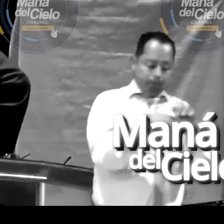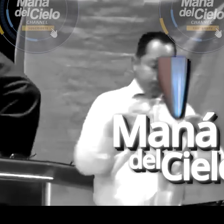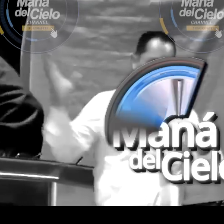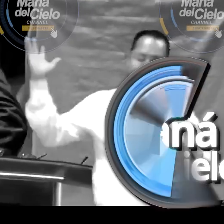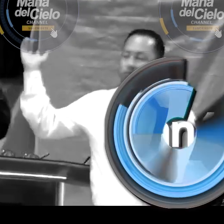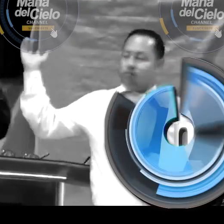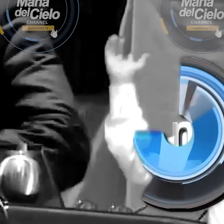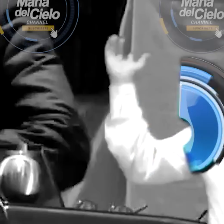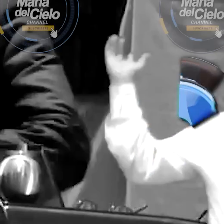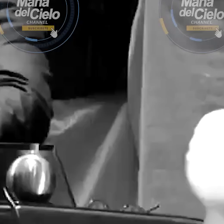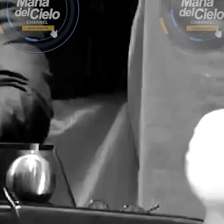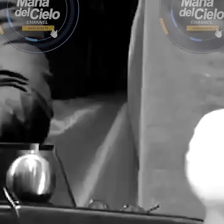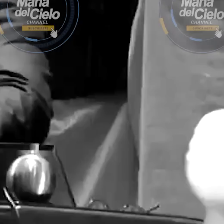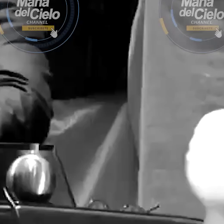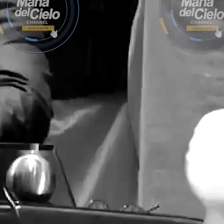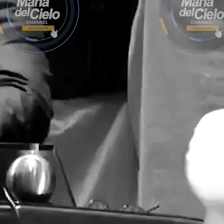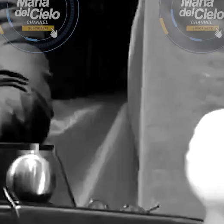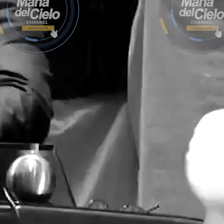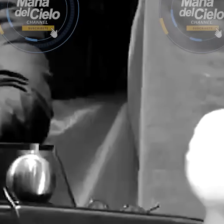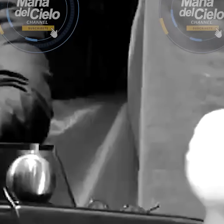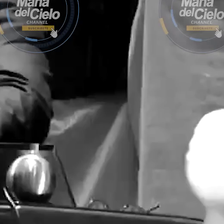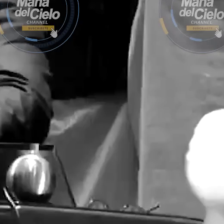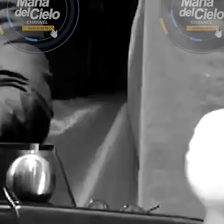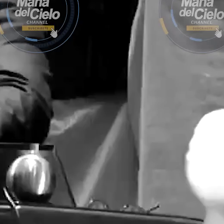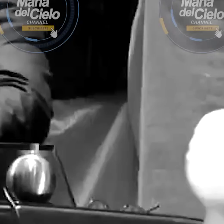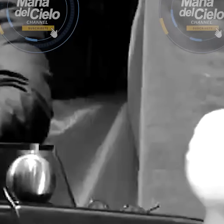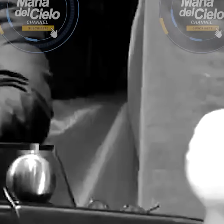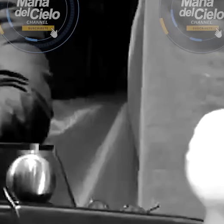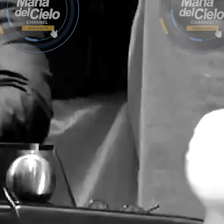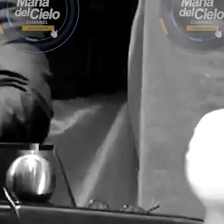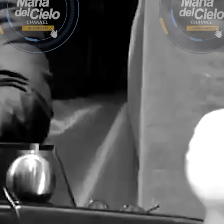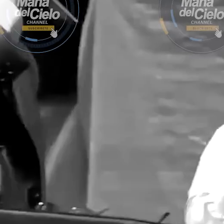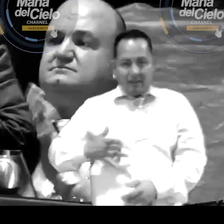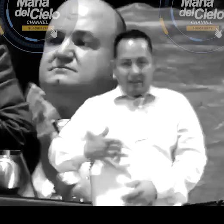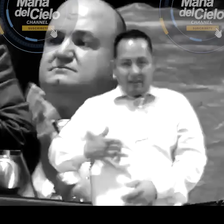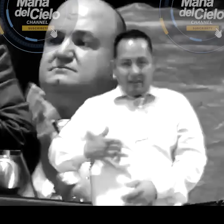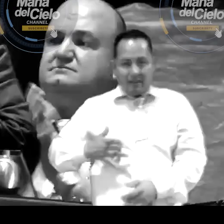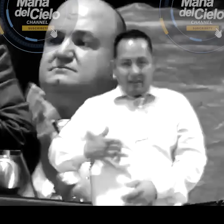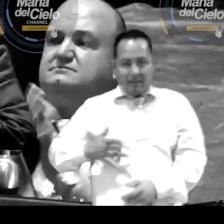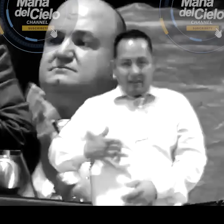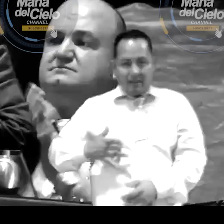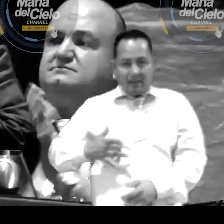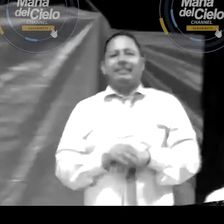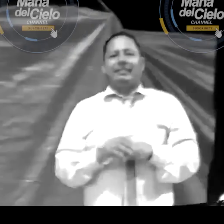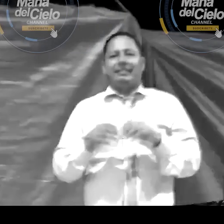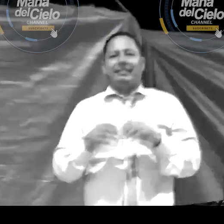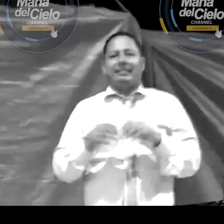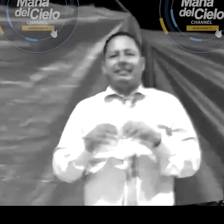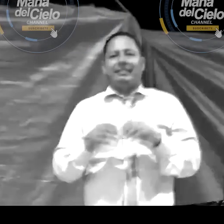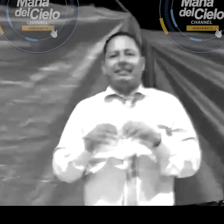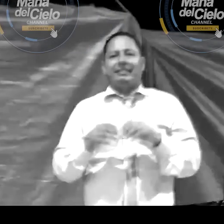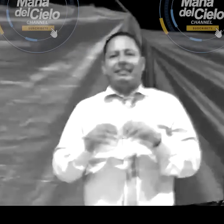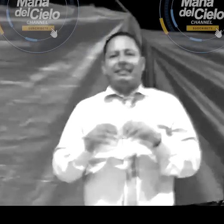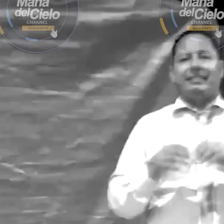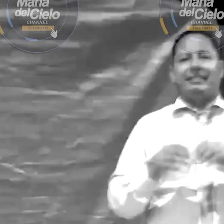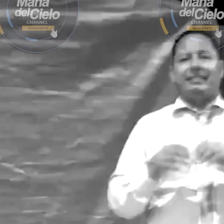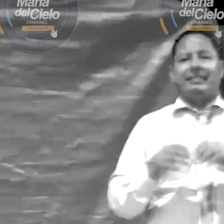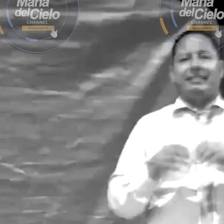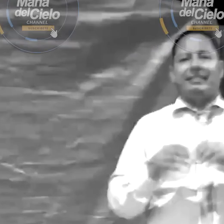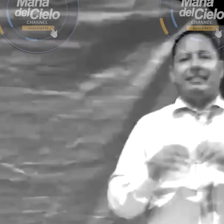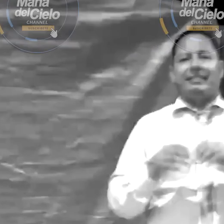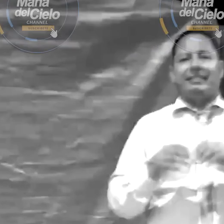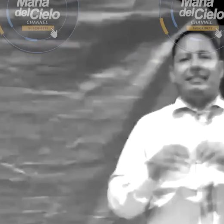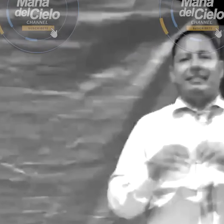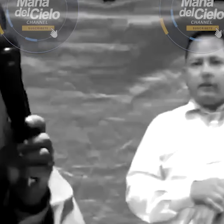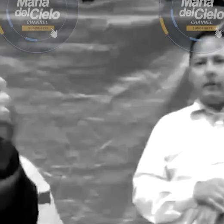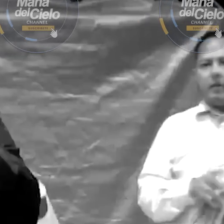sus anhelos, alguien dice: ya conmigo no va a pasar nada. No importa si eres un sicario, no importa si vives del